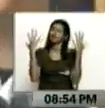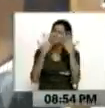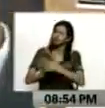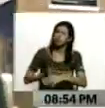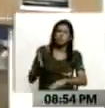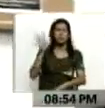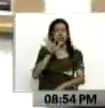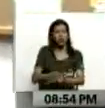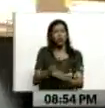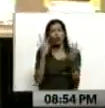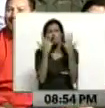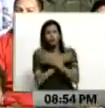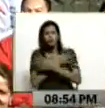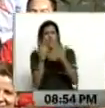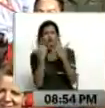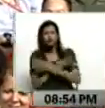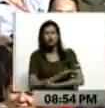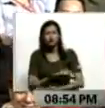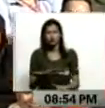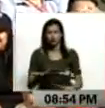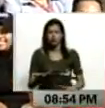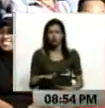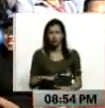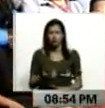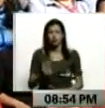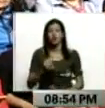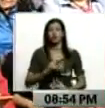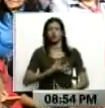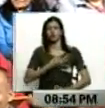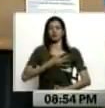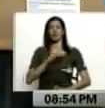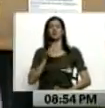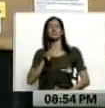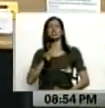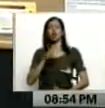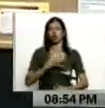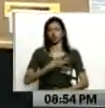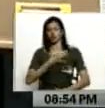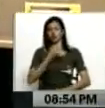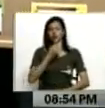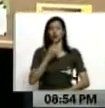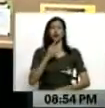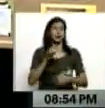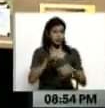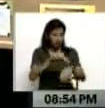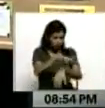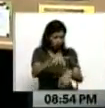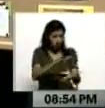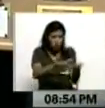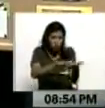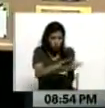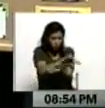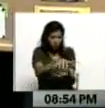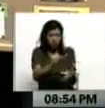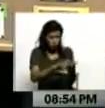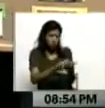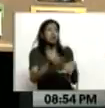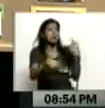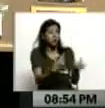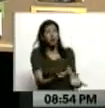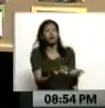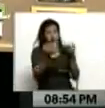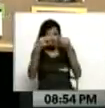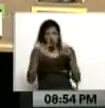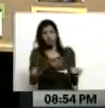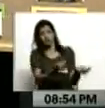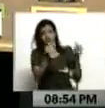está más enredado muy enredado si le dijo así le dijo Víctor clar arreglen ustedes su rollo entre ustedes y desp nos avisan para venir para esta asamblea como debe